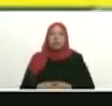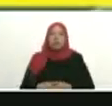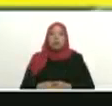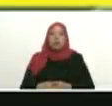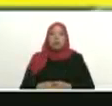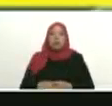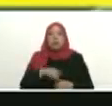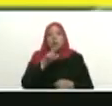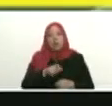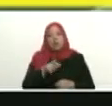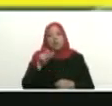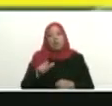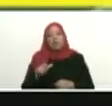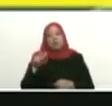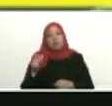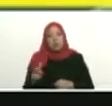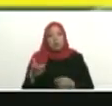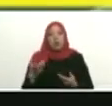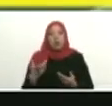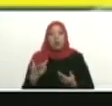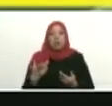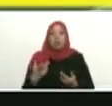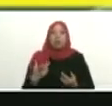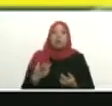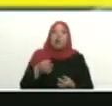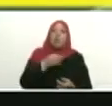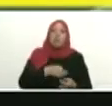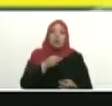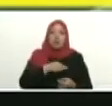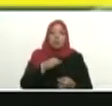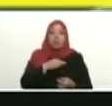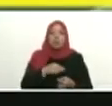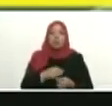de una persona, señor,